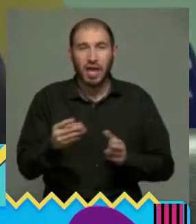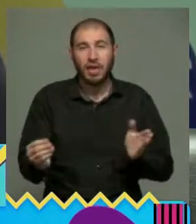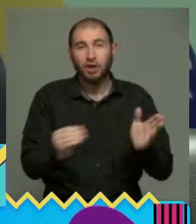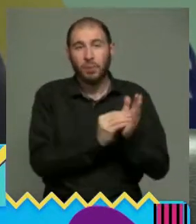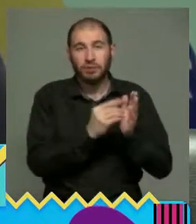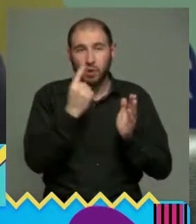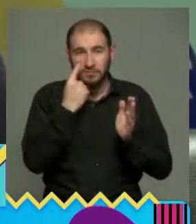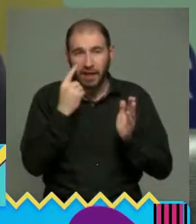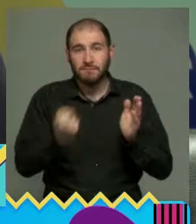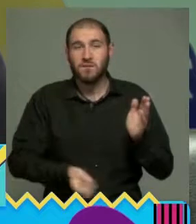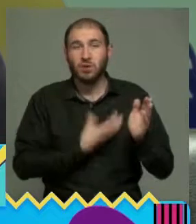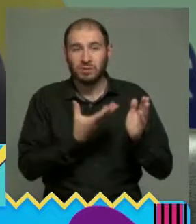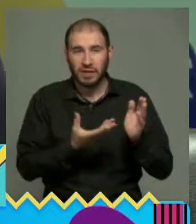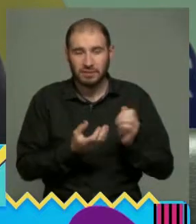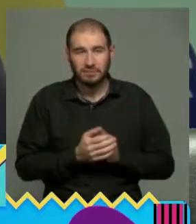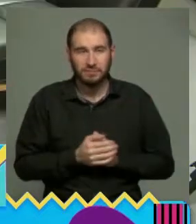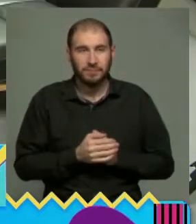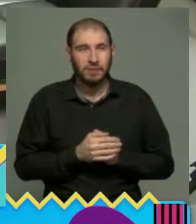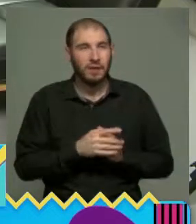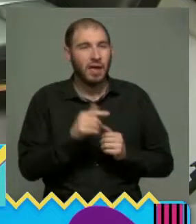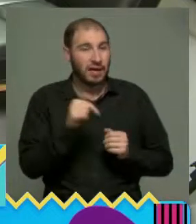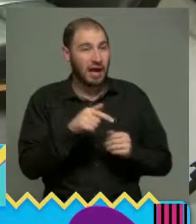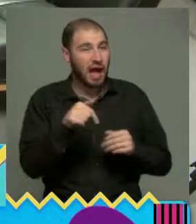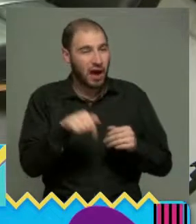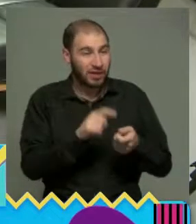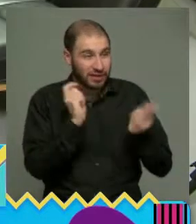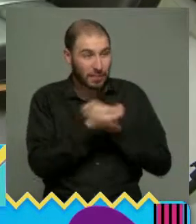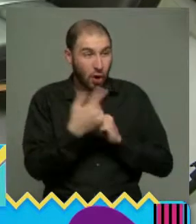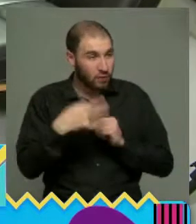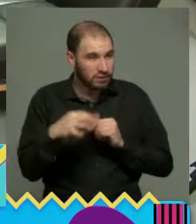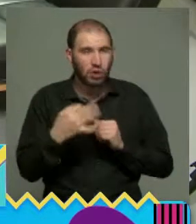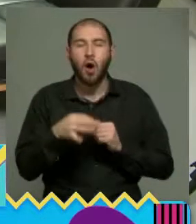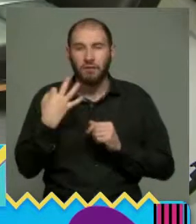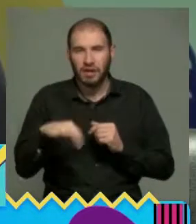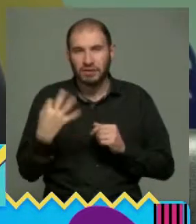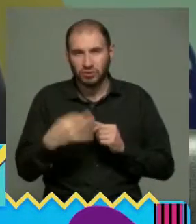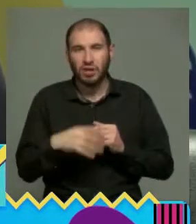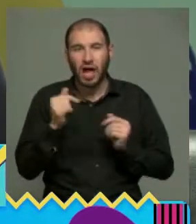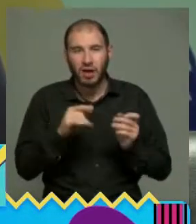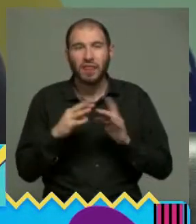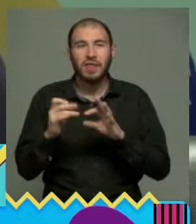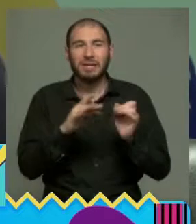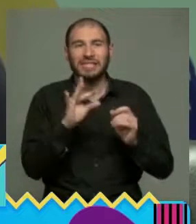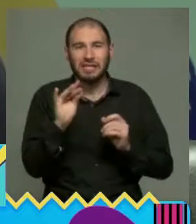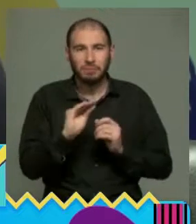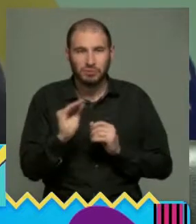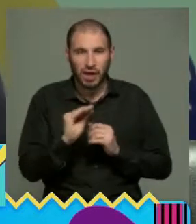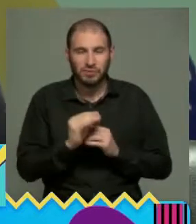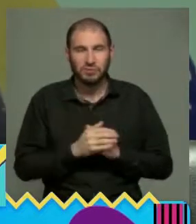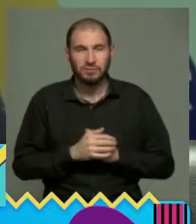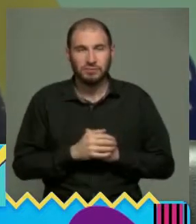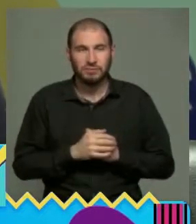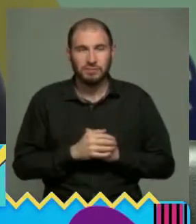del municipio es voluntaria. Claro. Ahora sería, a partir de esta modificación sería obligatoria. Sí. Y eso es lo que está en debate en diputado y es a lo